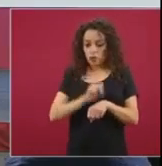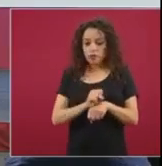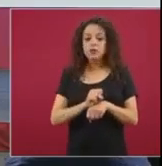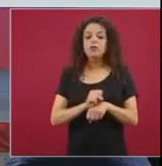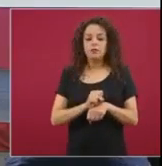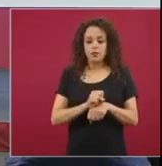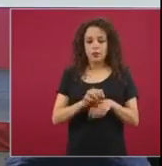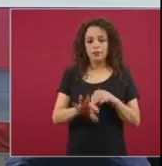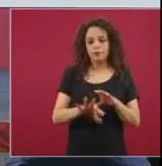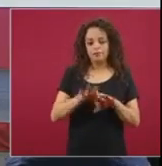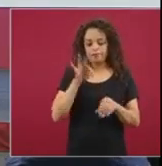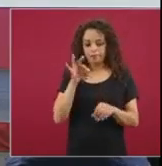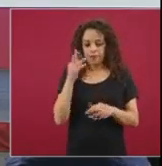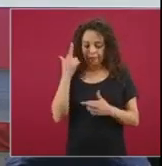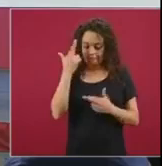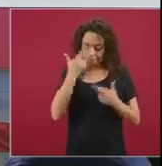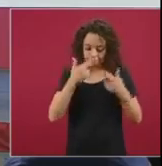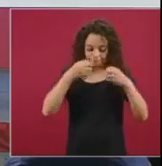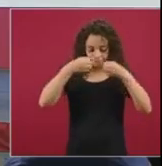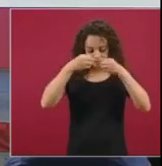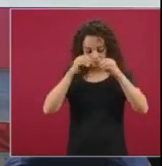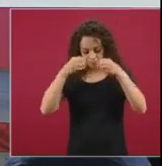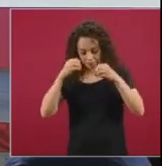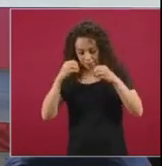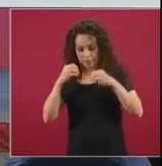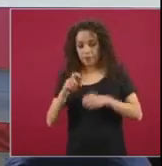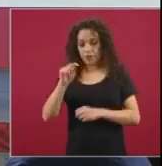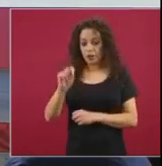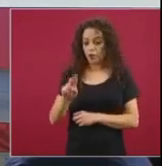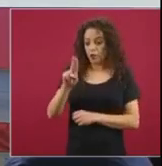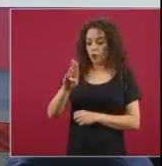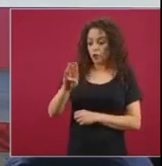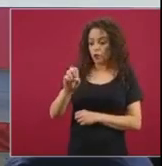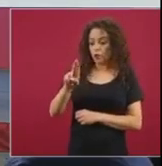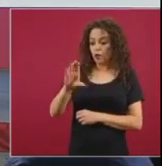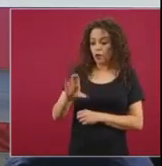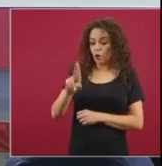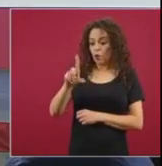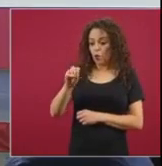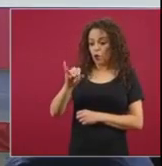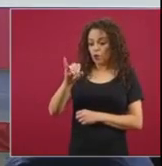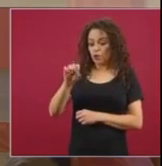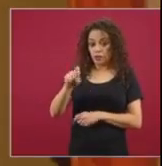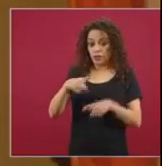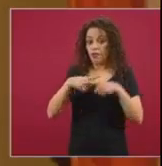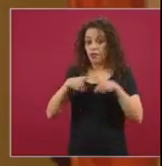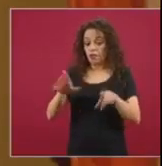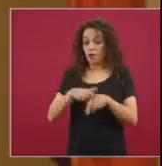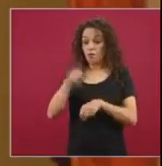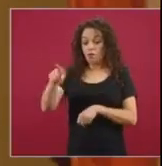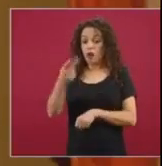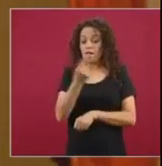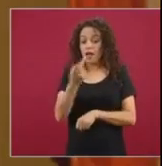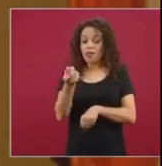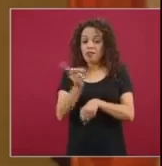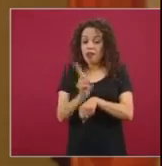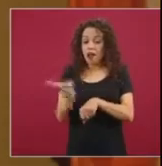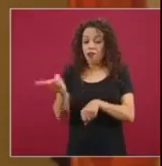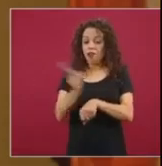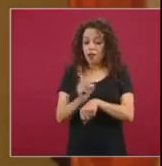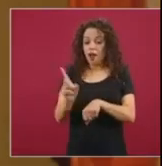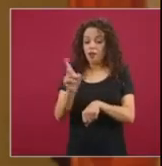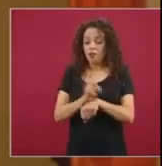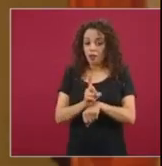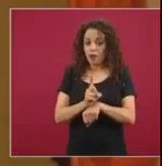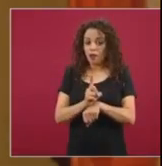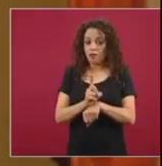A diferencia de la tuberculosis, en donde nosotros tenemos que verificar las tomas diarias del medicamento, con lepra solamente